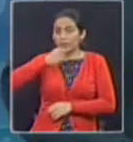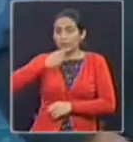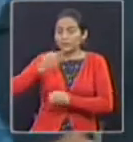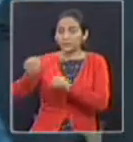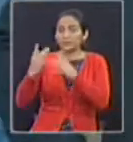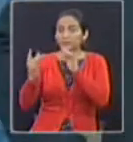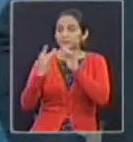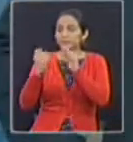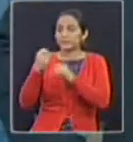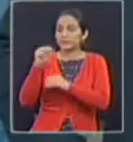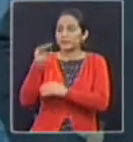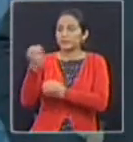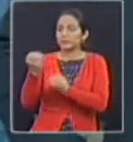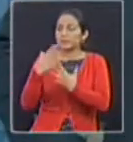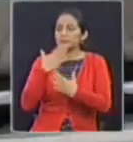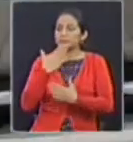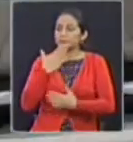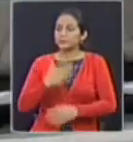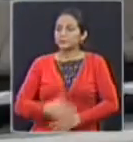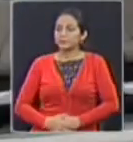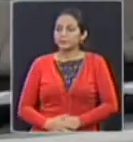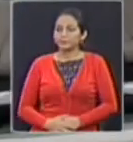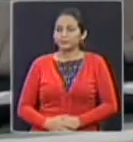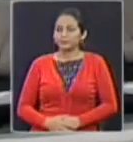Santiago. Adelante con el informe.